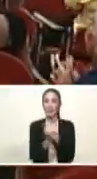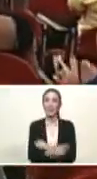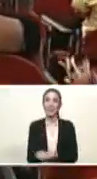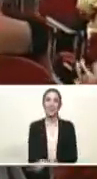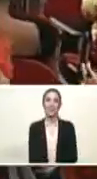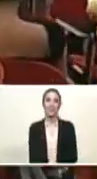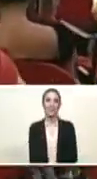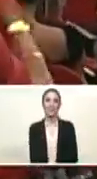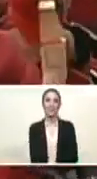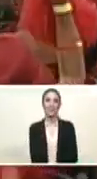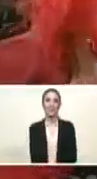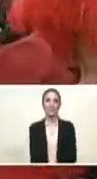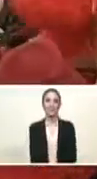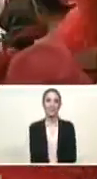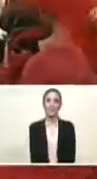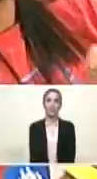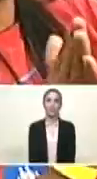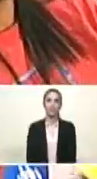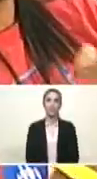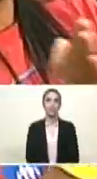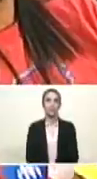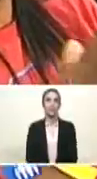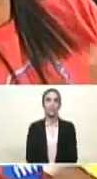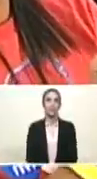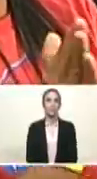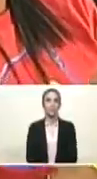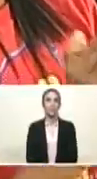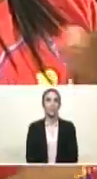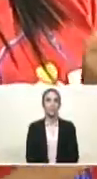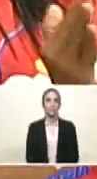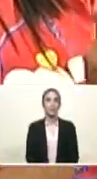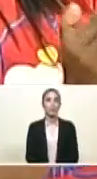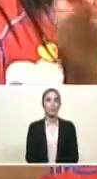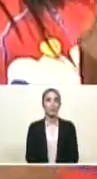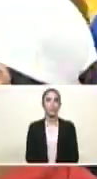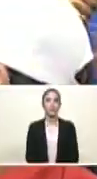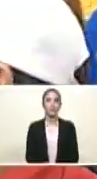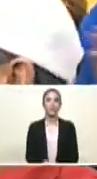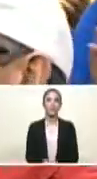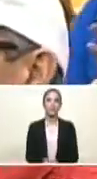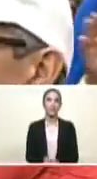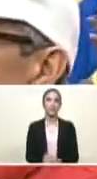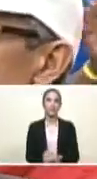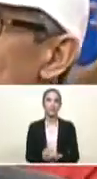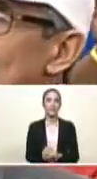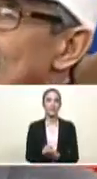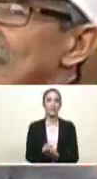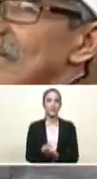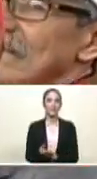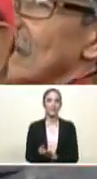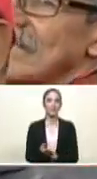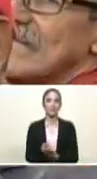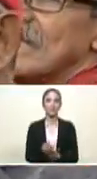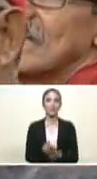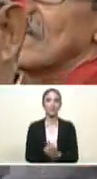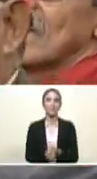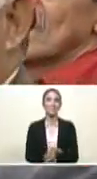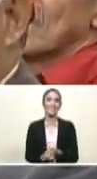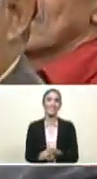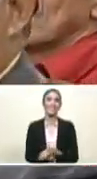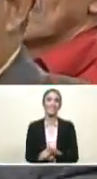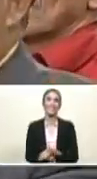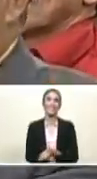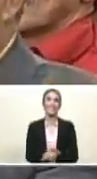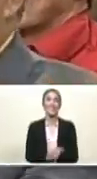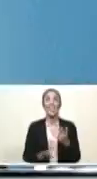trascendentes. En una demostración, una vez más, de que el modelo capitalista excluye y el